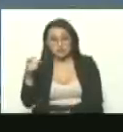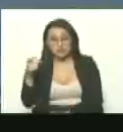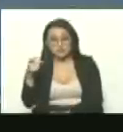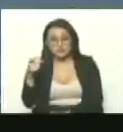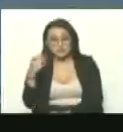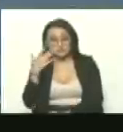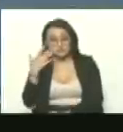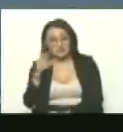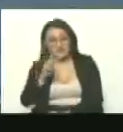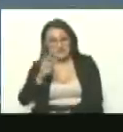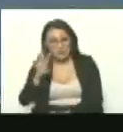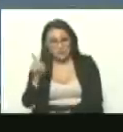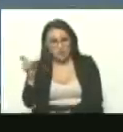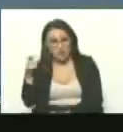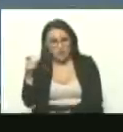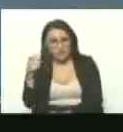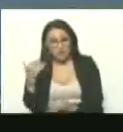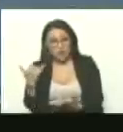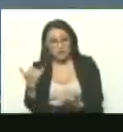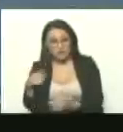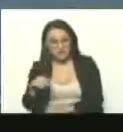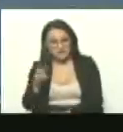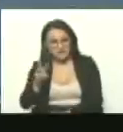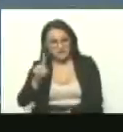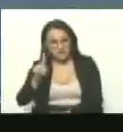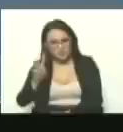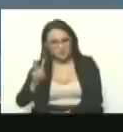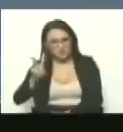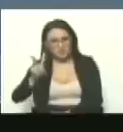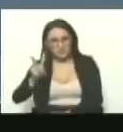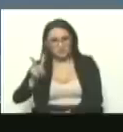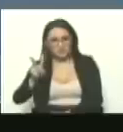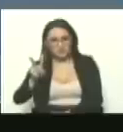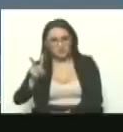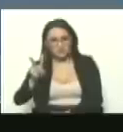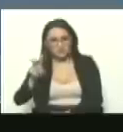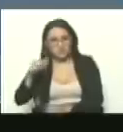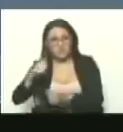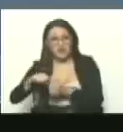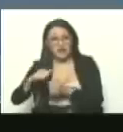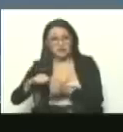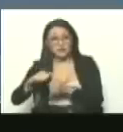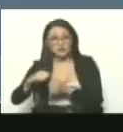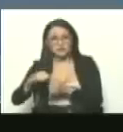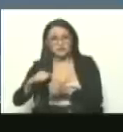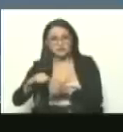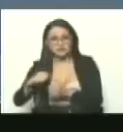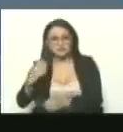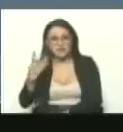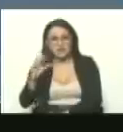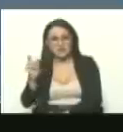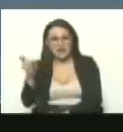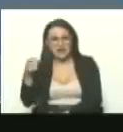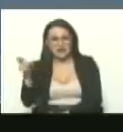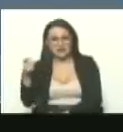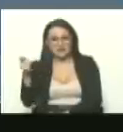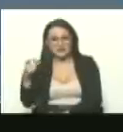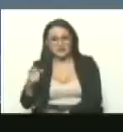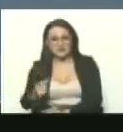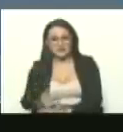uno ve 34 grados, ahorita está en 31, 32. Maracaibo, 40 grados. Europa. A la